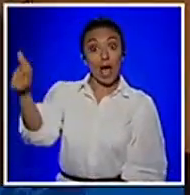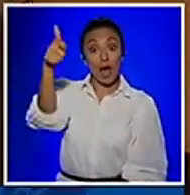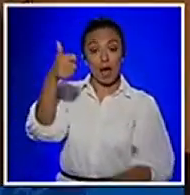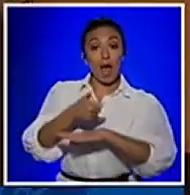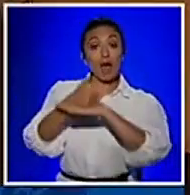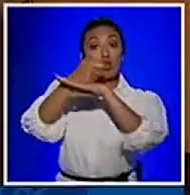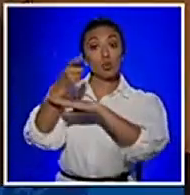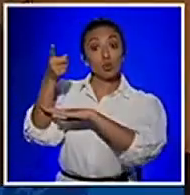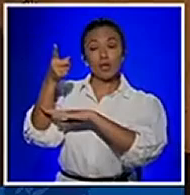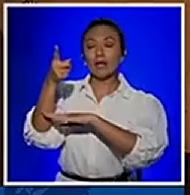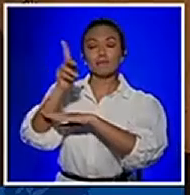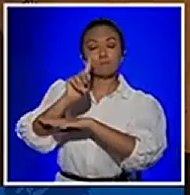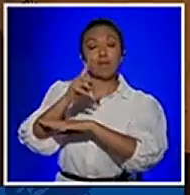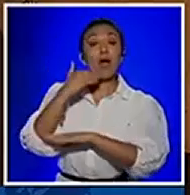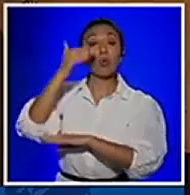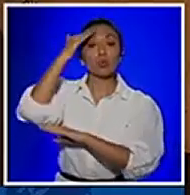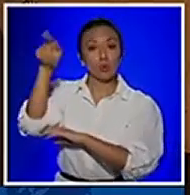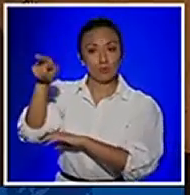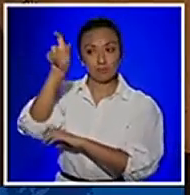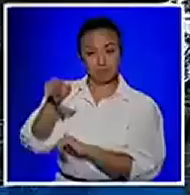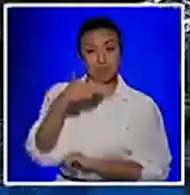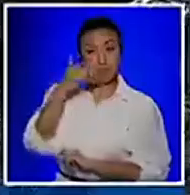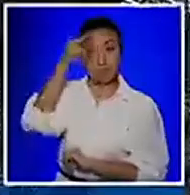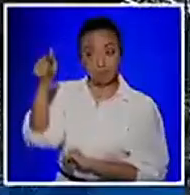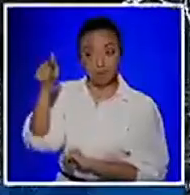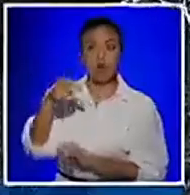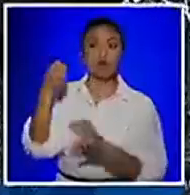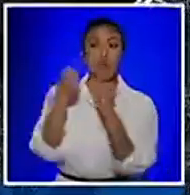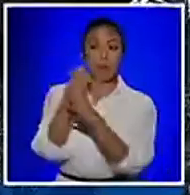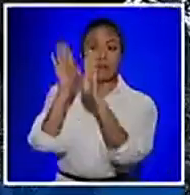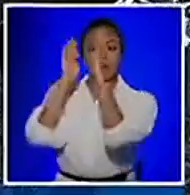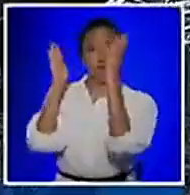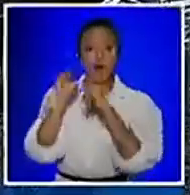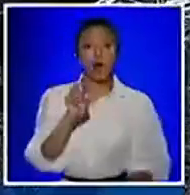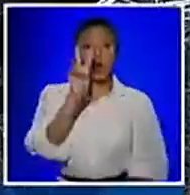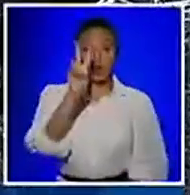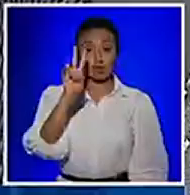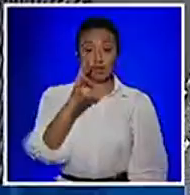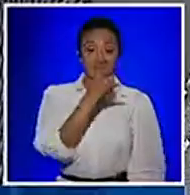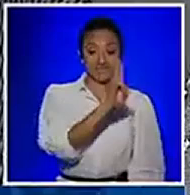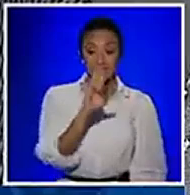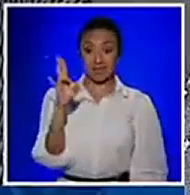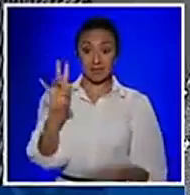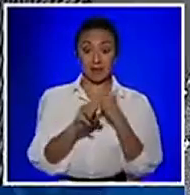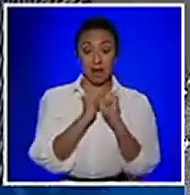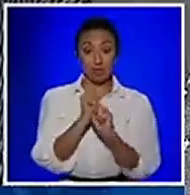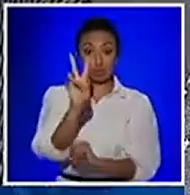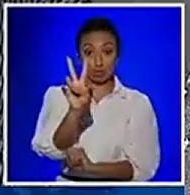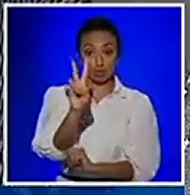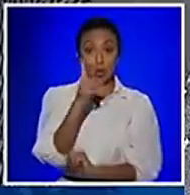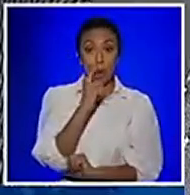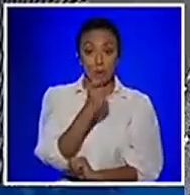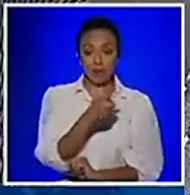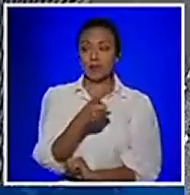auto y los dos menores de 17 años atacaron violentamente a mi hijo y por poco le matan si yo no